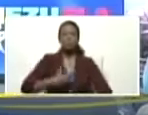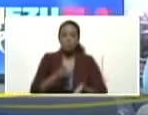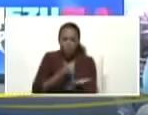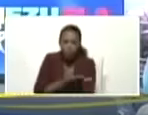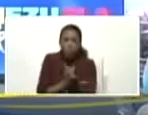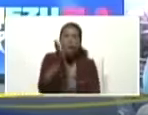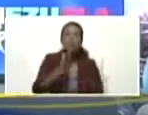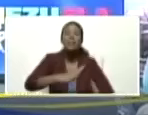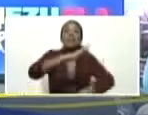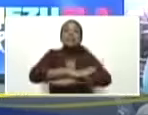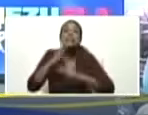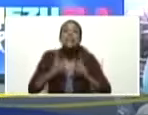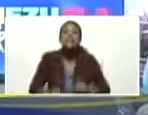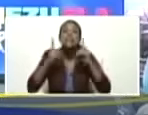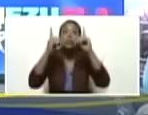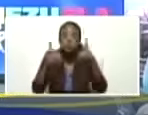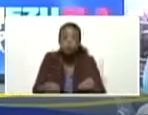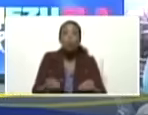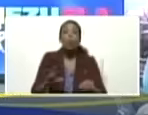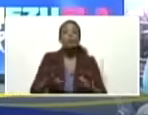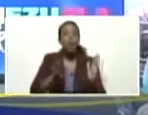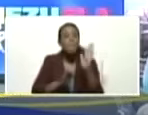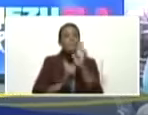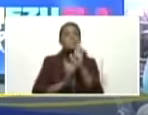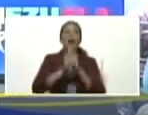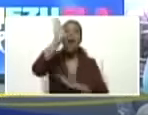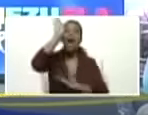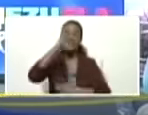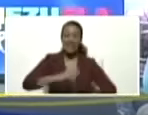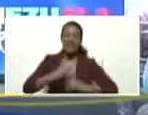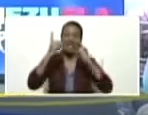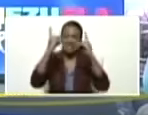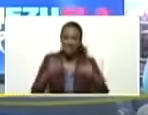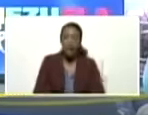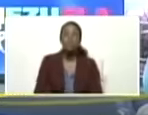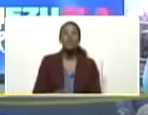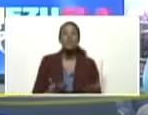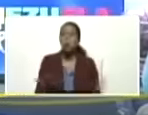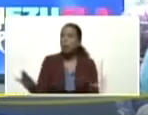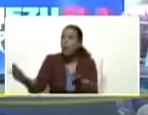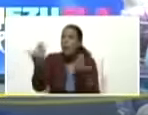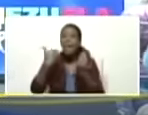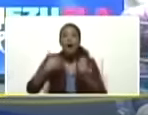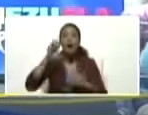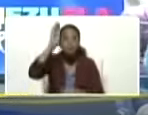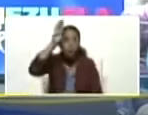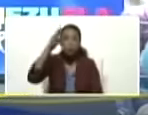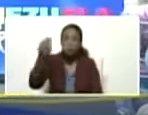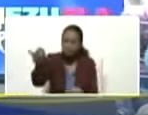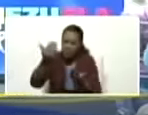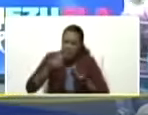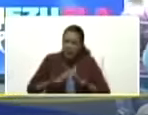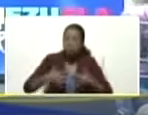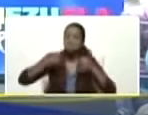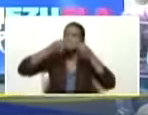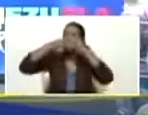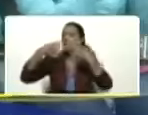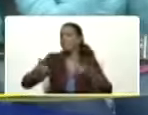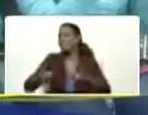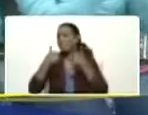camino correcto y lo que vamos es para adelante. Y lo que viene es mejor.